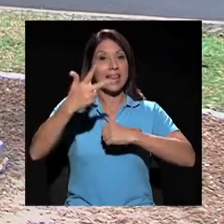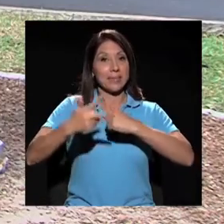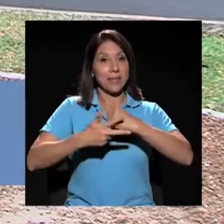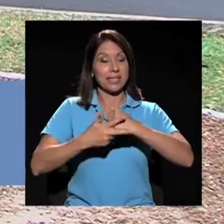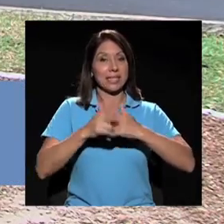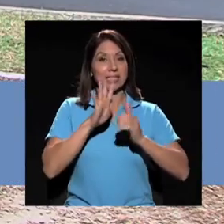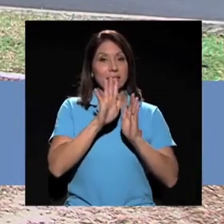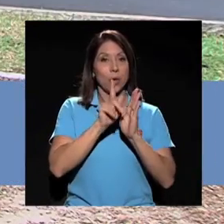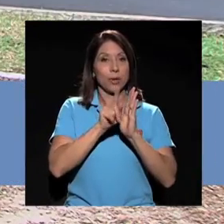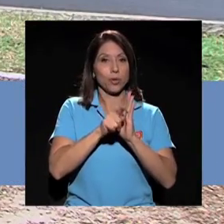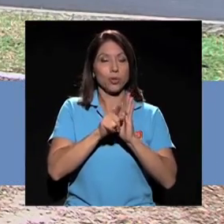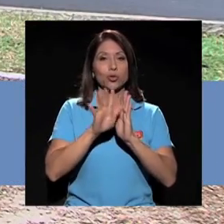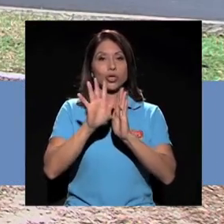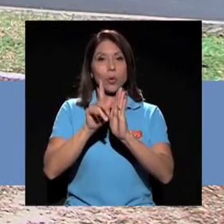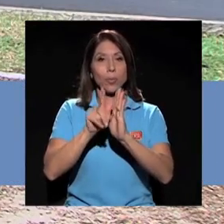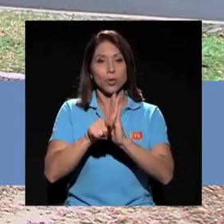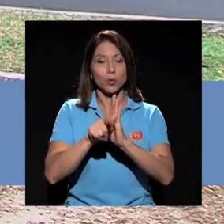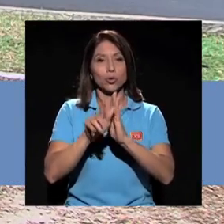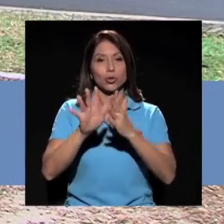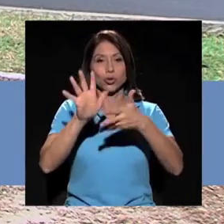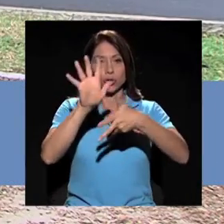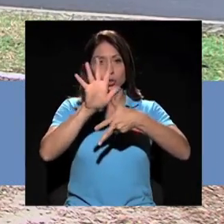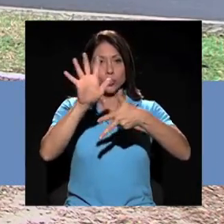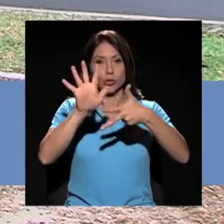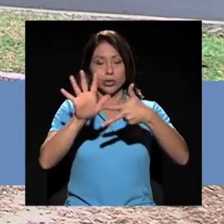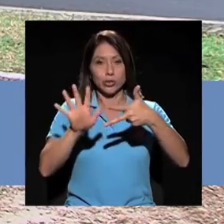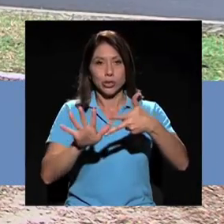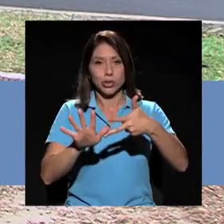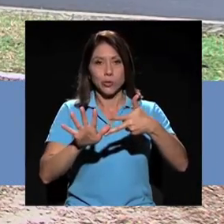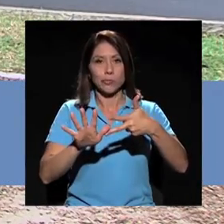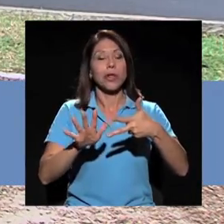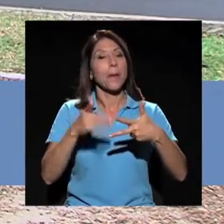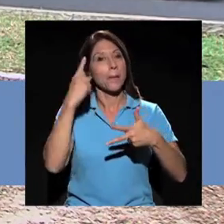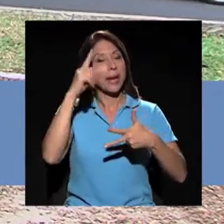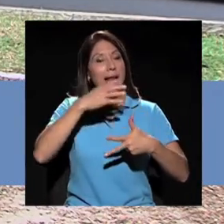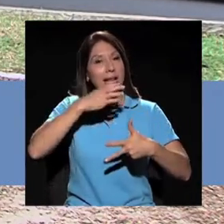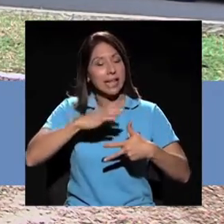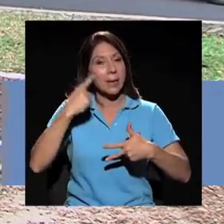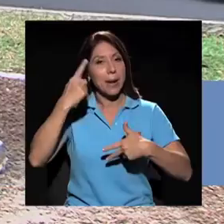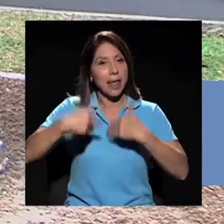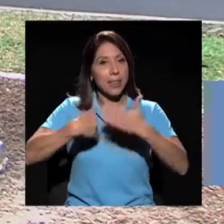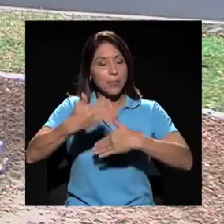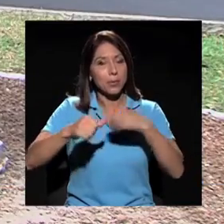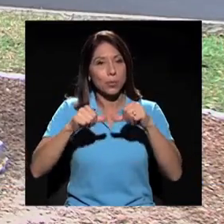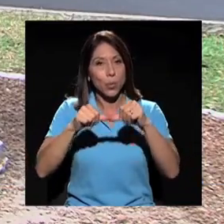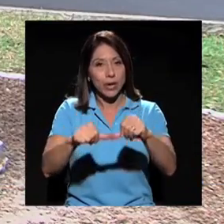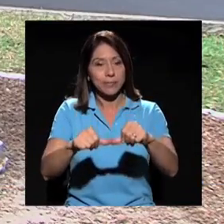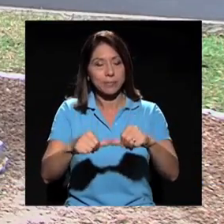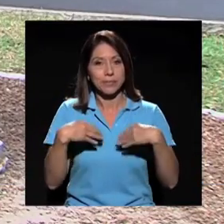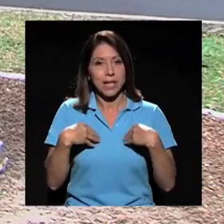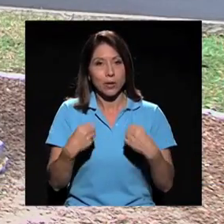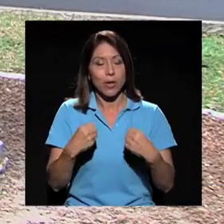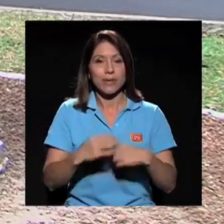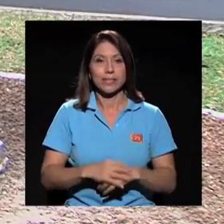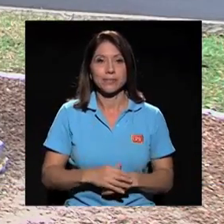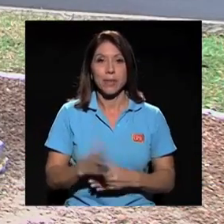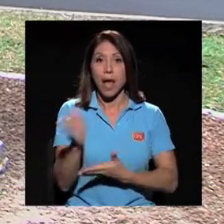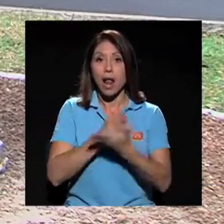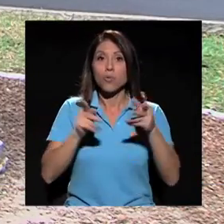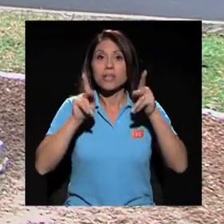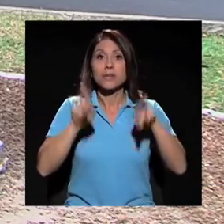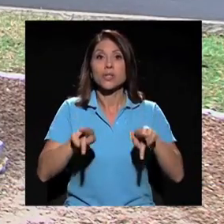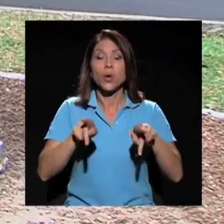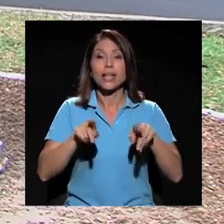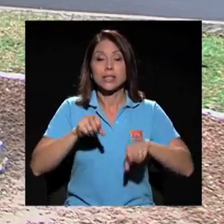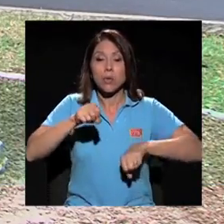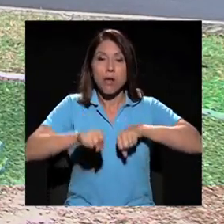hacer 3 series de 5 minutos, más que todo para ayudar a calentar, para hacer los siguientes ejercicios de los circuitos biosaludables.